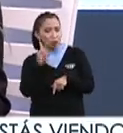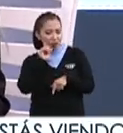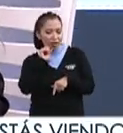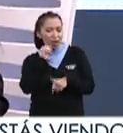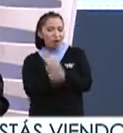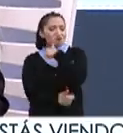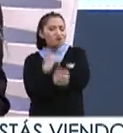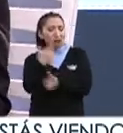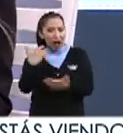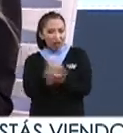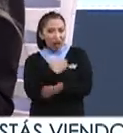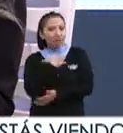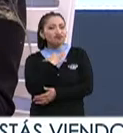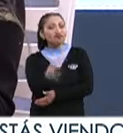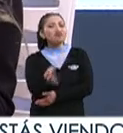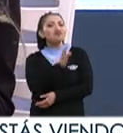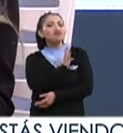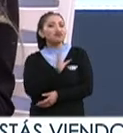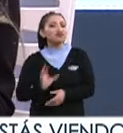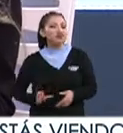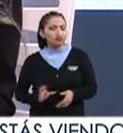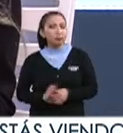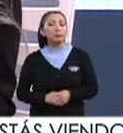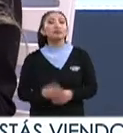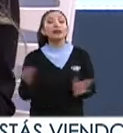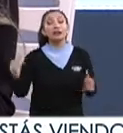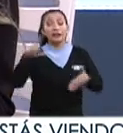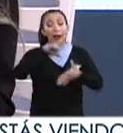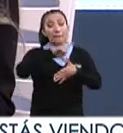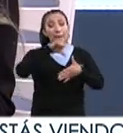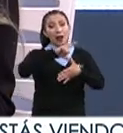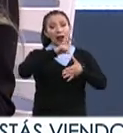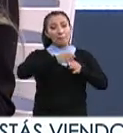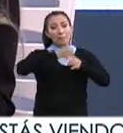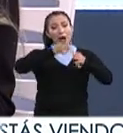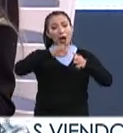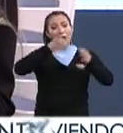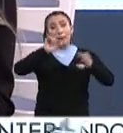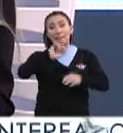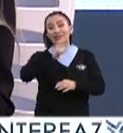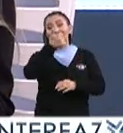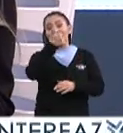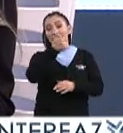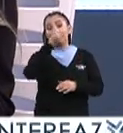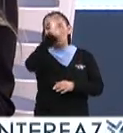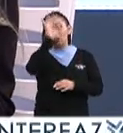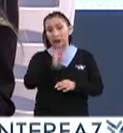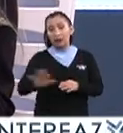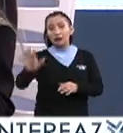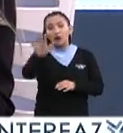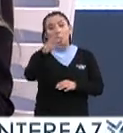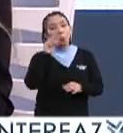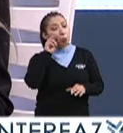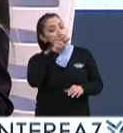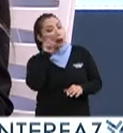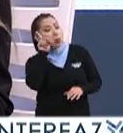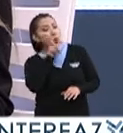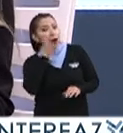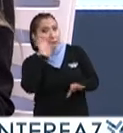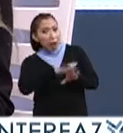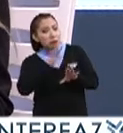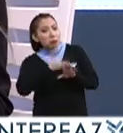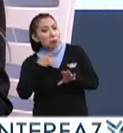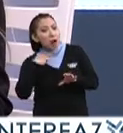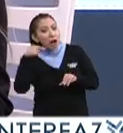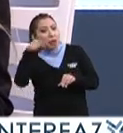mujeres también pueden ganar elecciones. Y América Latina ha crecido 26 puntos porcentuales la representación política de las